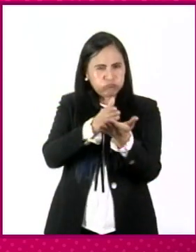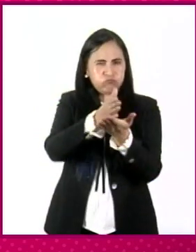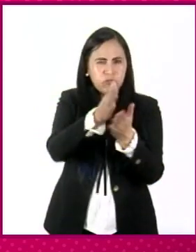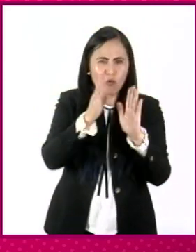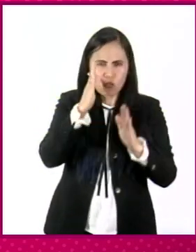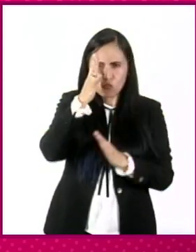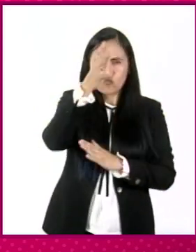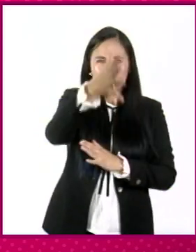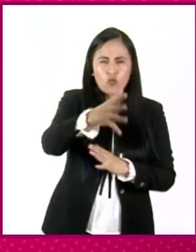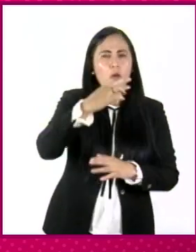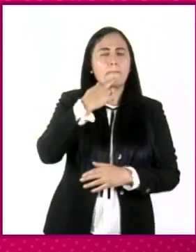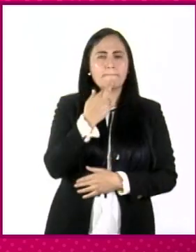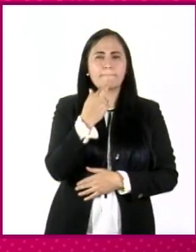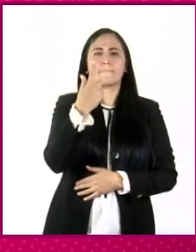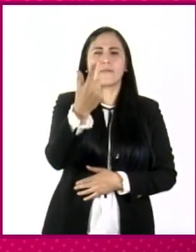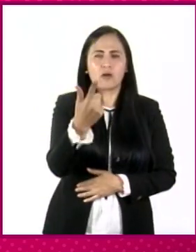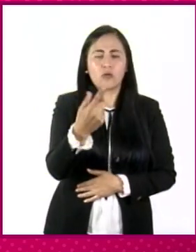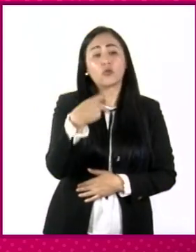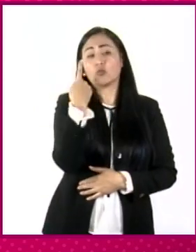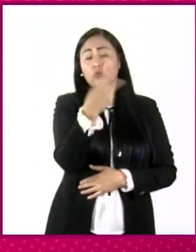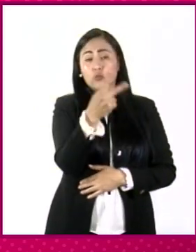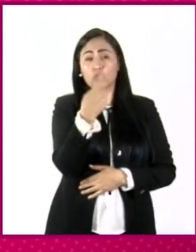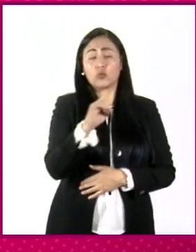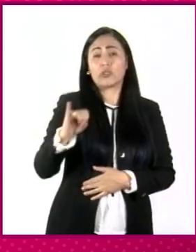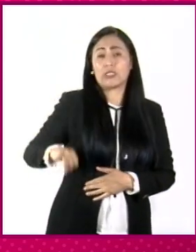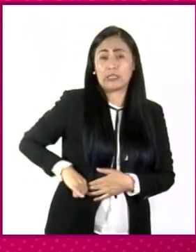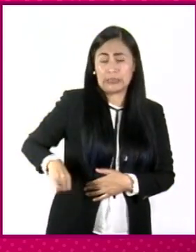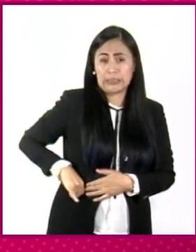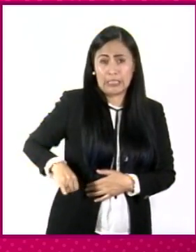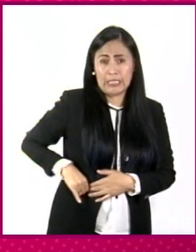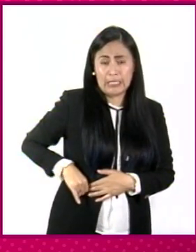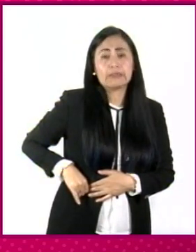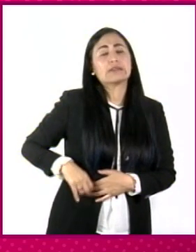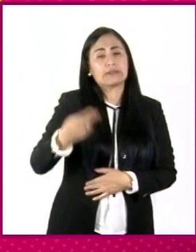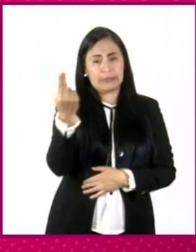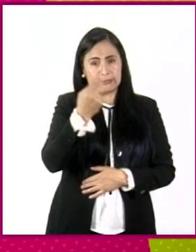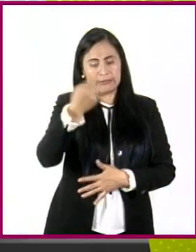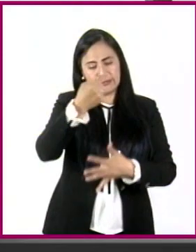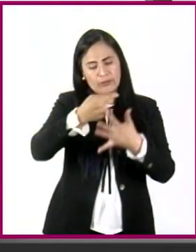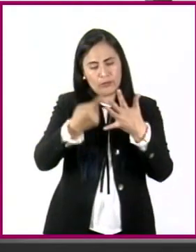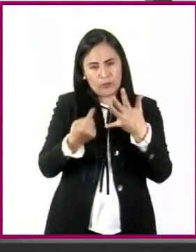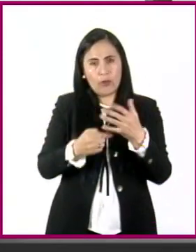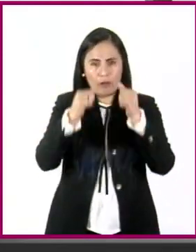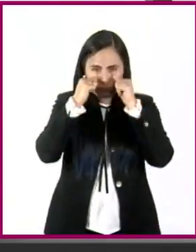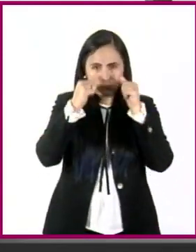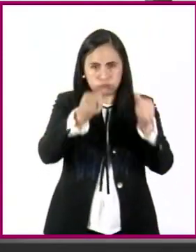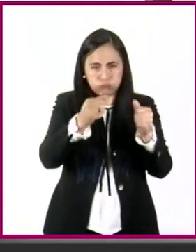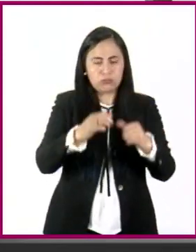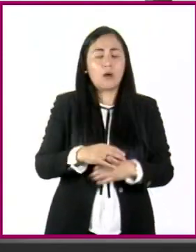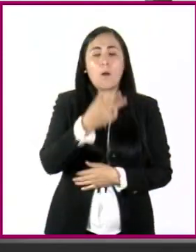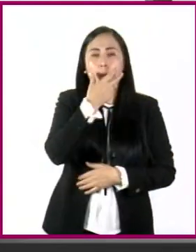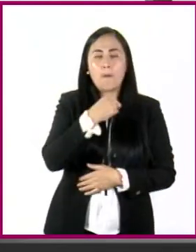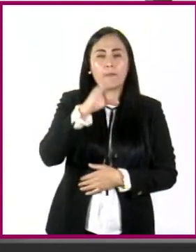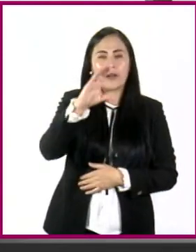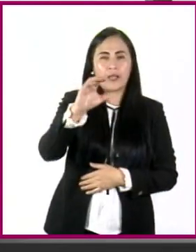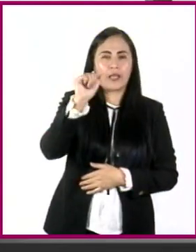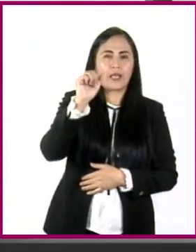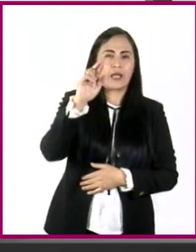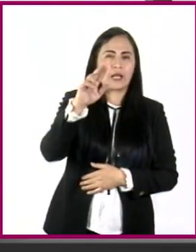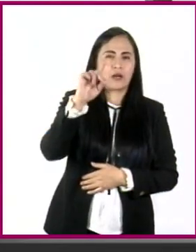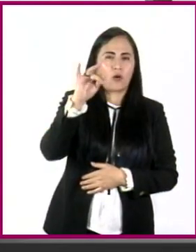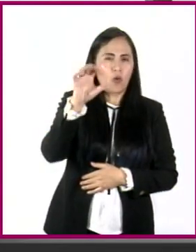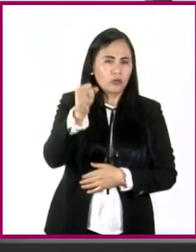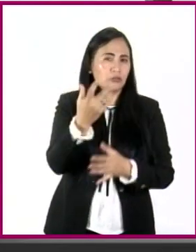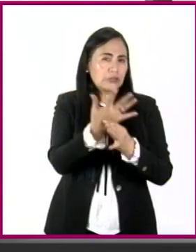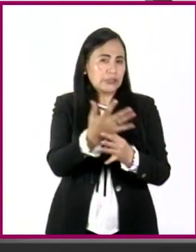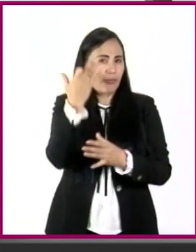también vea reflejados los intereses que son propios de los jóvenes. Carlos Alberto Piña Laredo señala que los